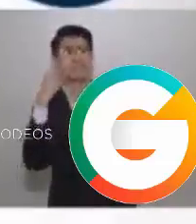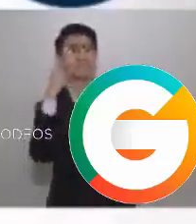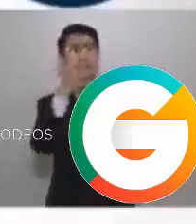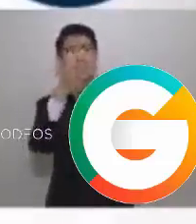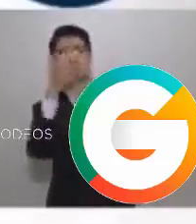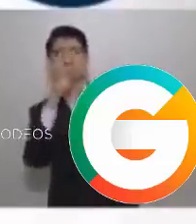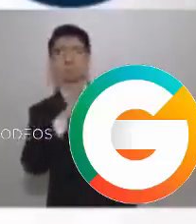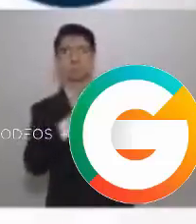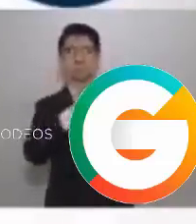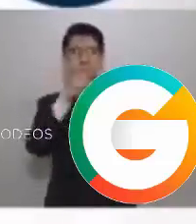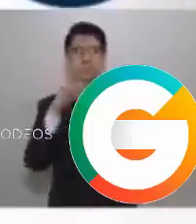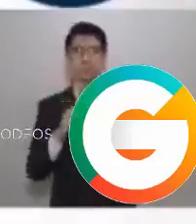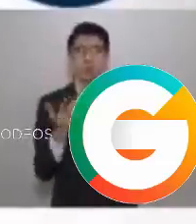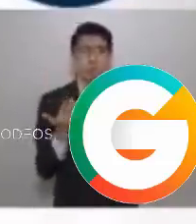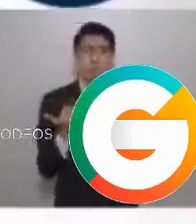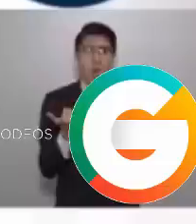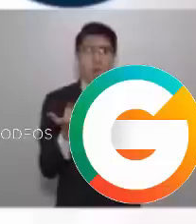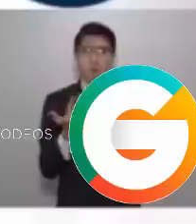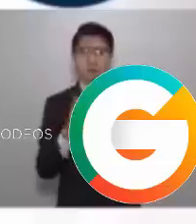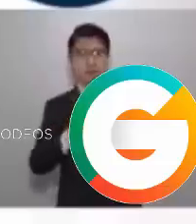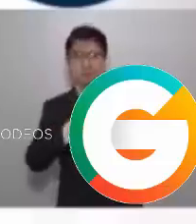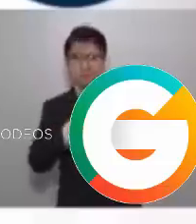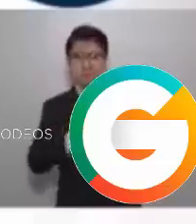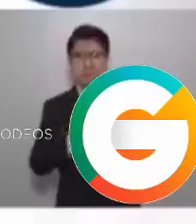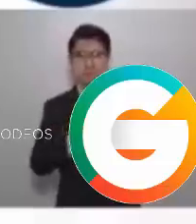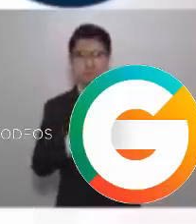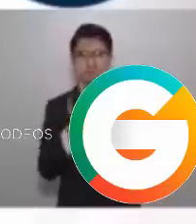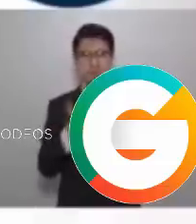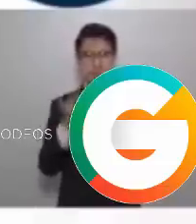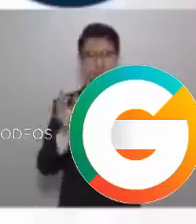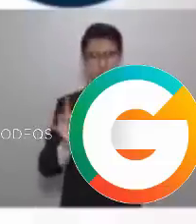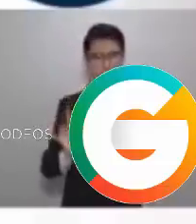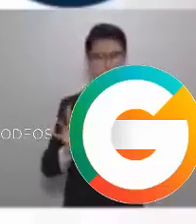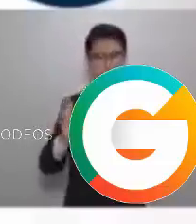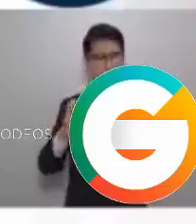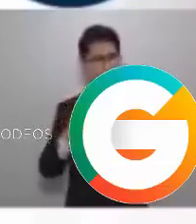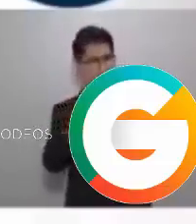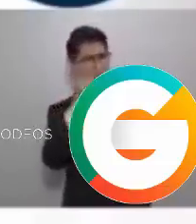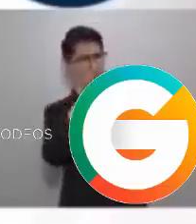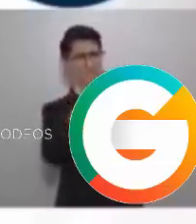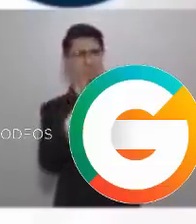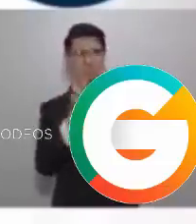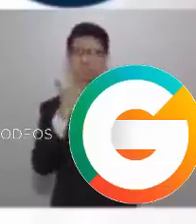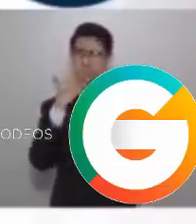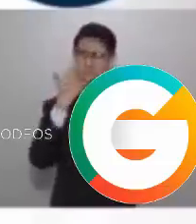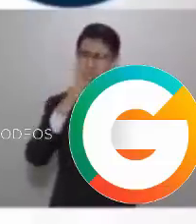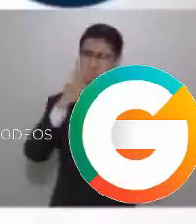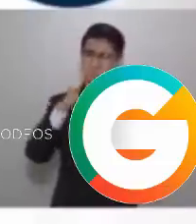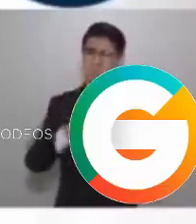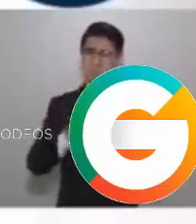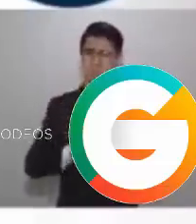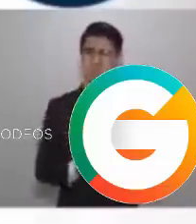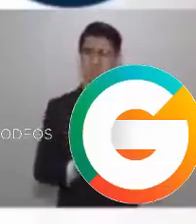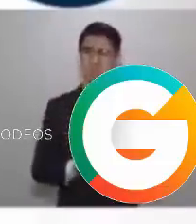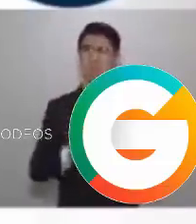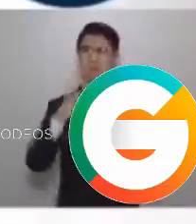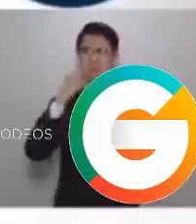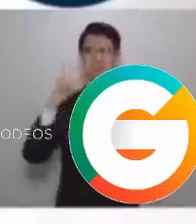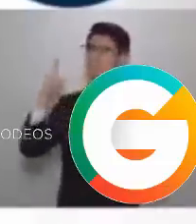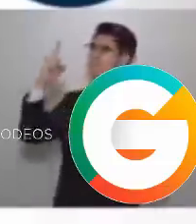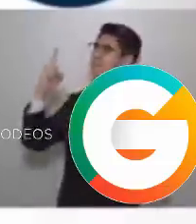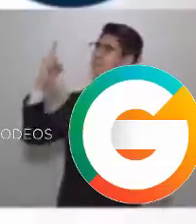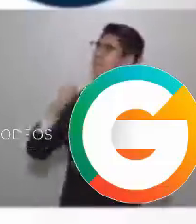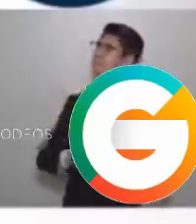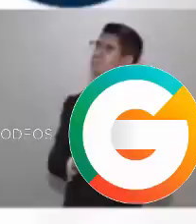de este puerto. Cuando se recepcionó la responsabilidad de hacer frente al combate al homicidio,